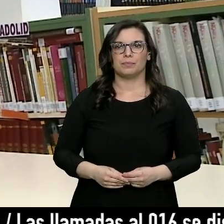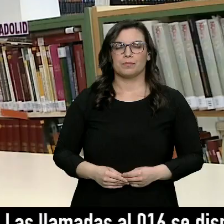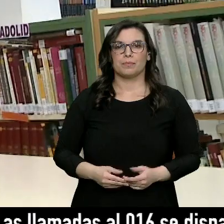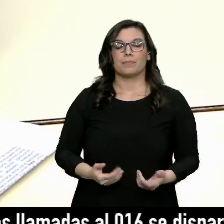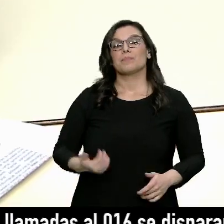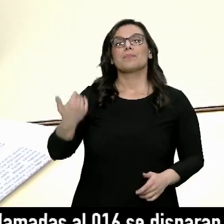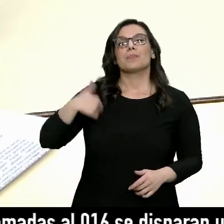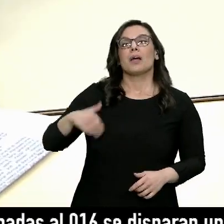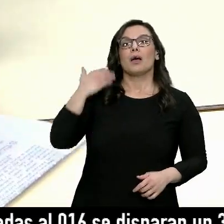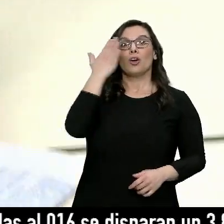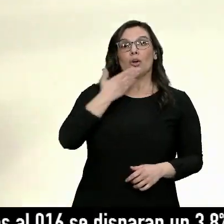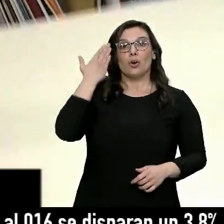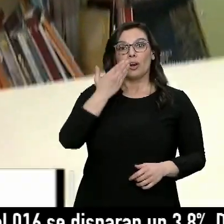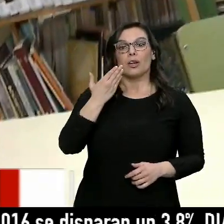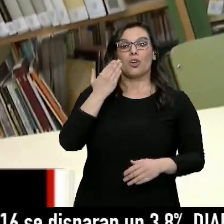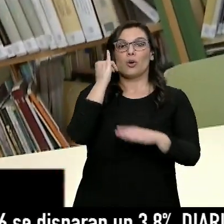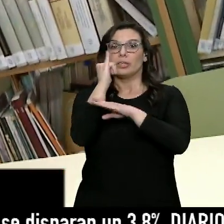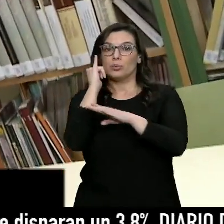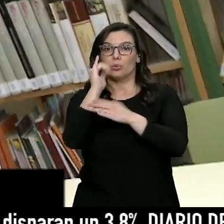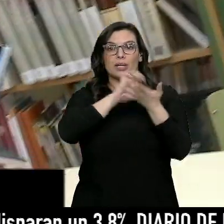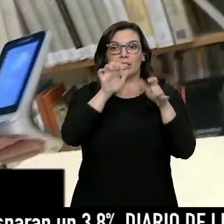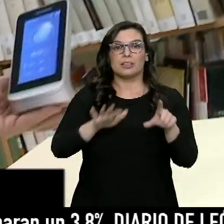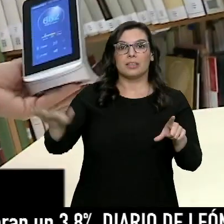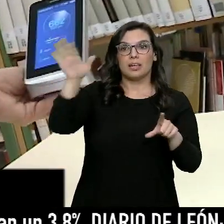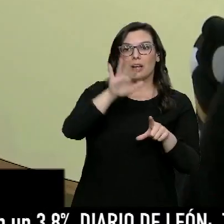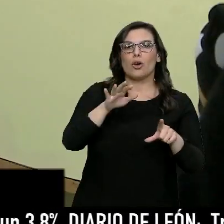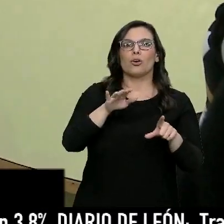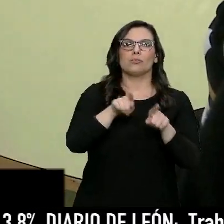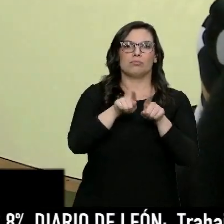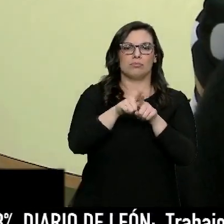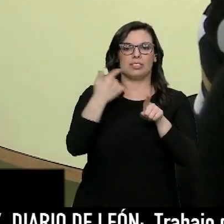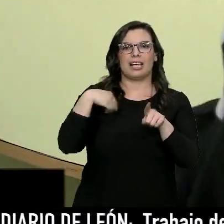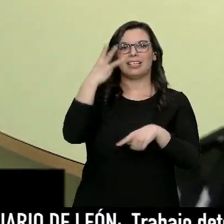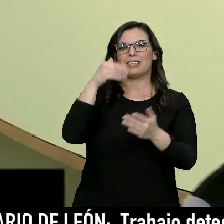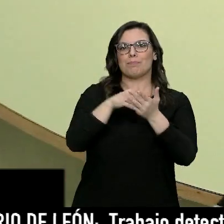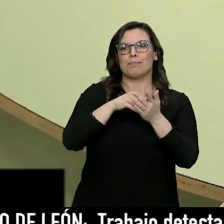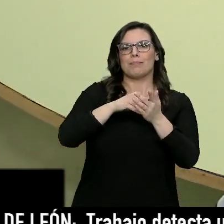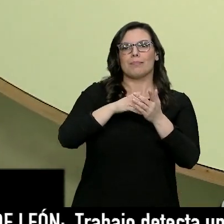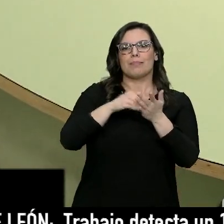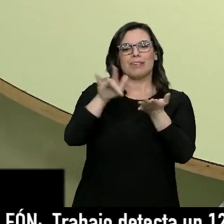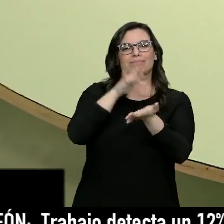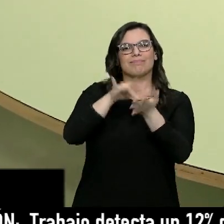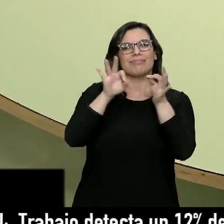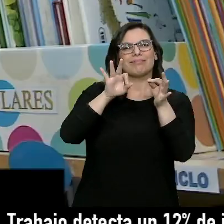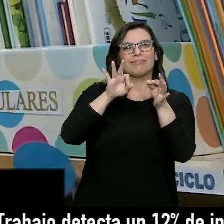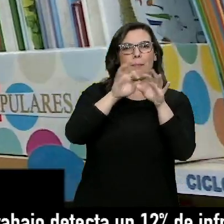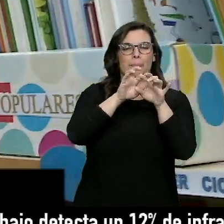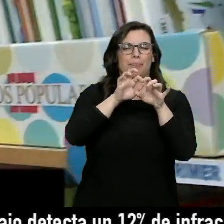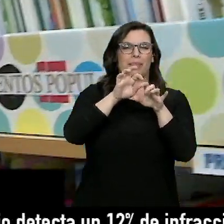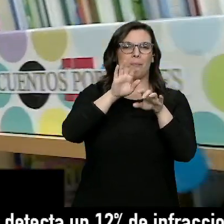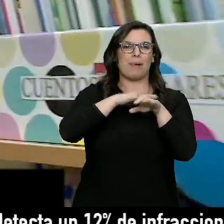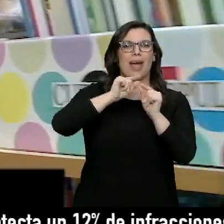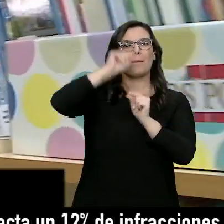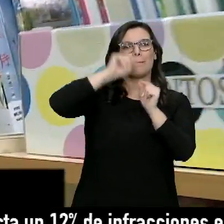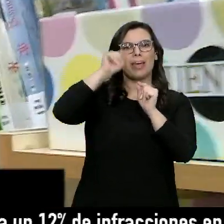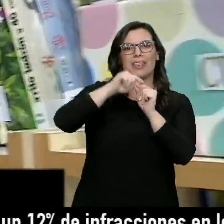Ya está en los colegios e institutos de Castilla y León los primeros 3.000 medidores de CO2. Son parte de los 16.000 que la Junta